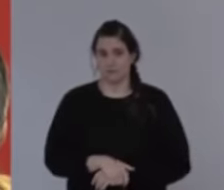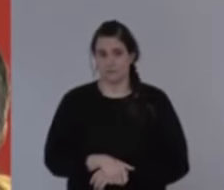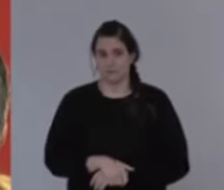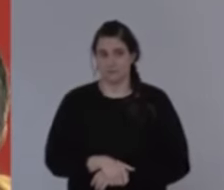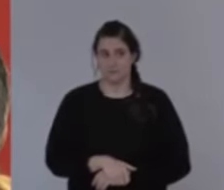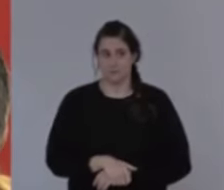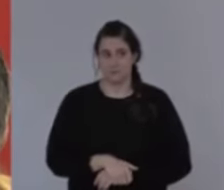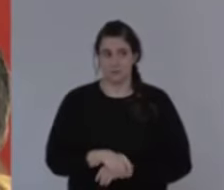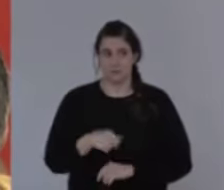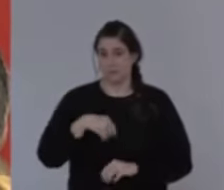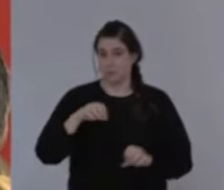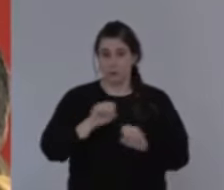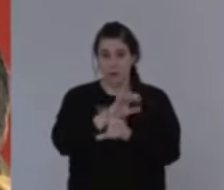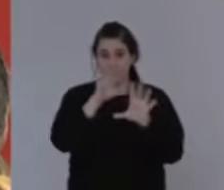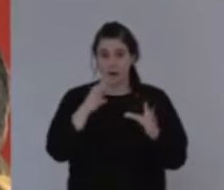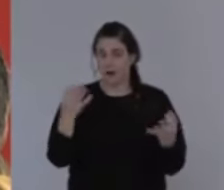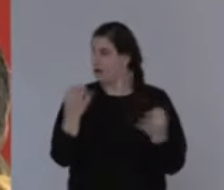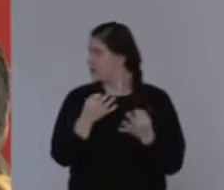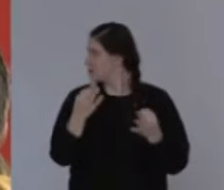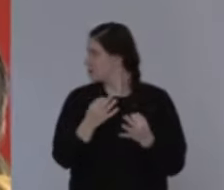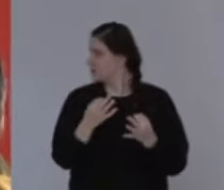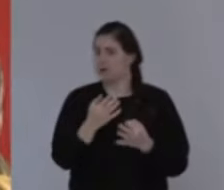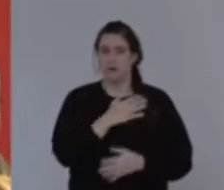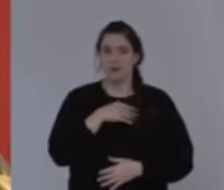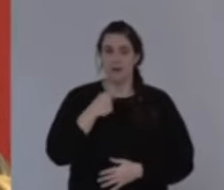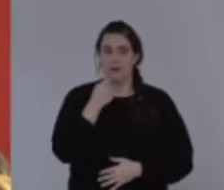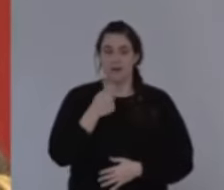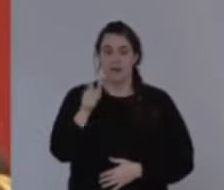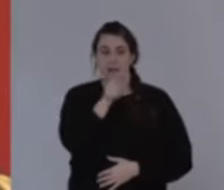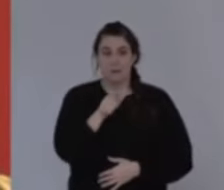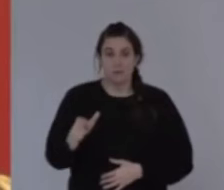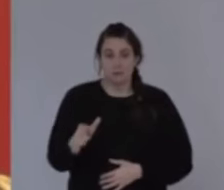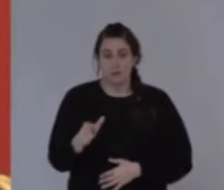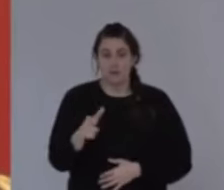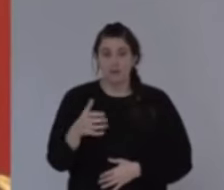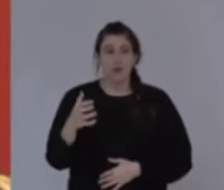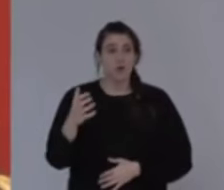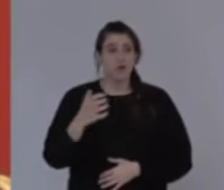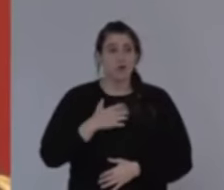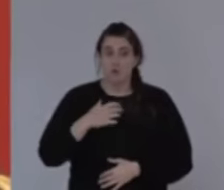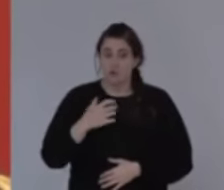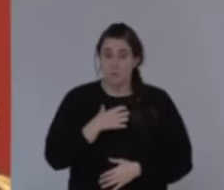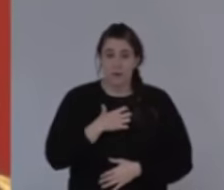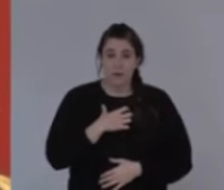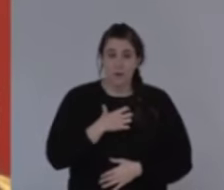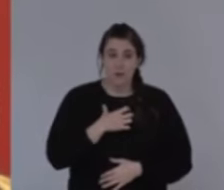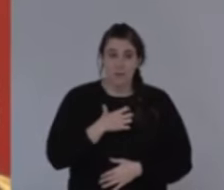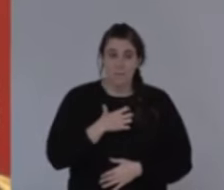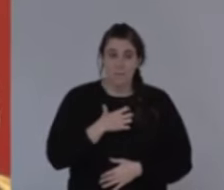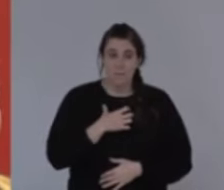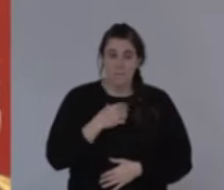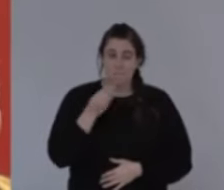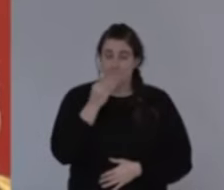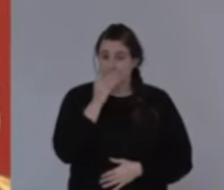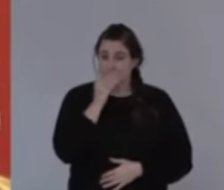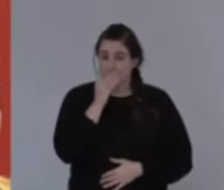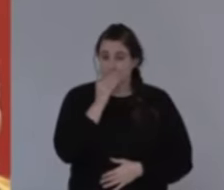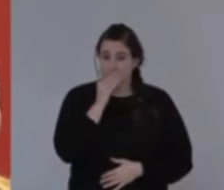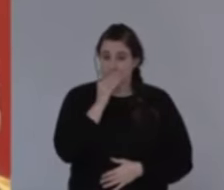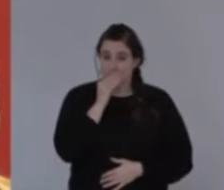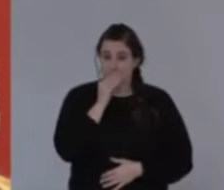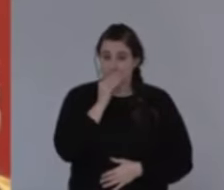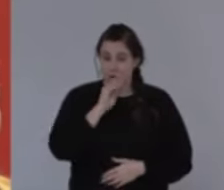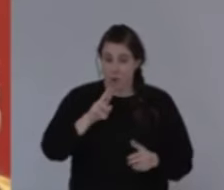desde luego tengo claro que hoy tenemos que decirle a la gente en este país que no se puede ser mejor político